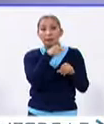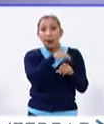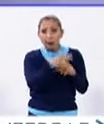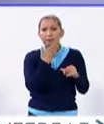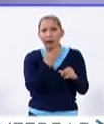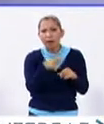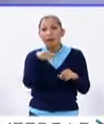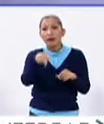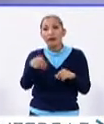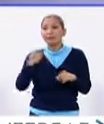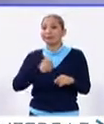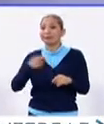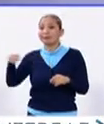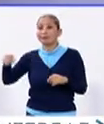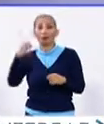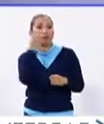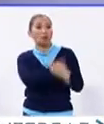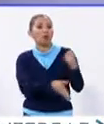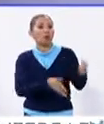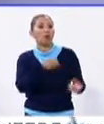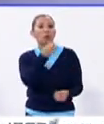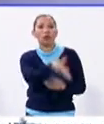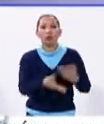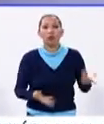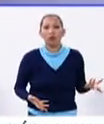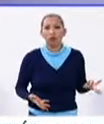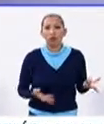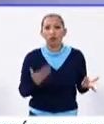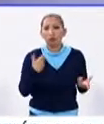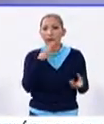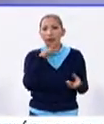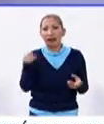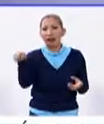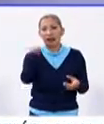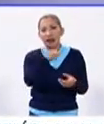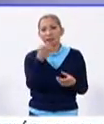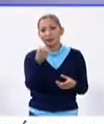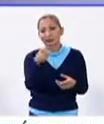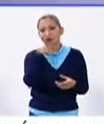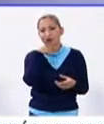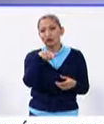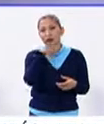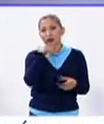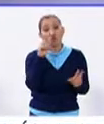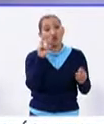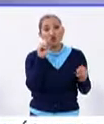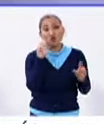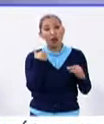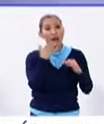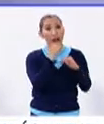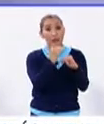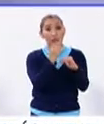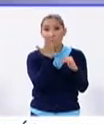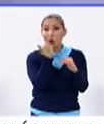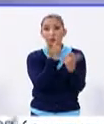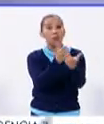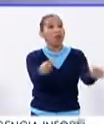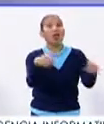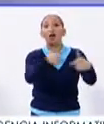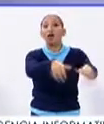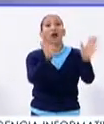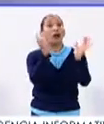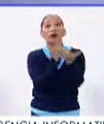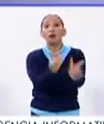sociedad, desafortunadamente, con un tejido social muy descompuesto precisamente por la frustración. No hay límites claros, no